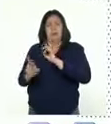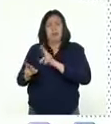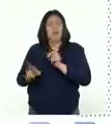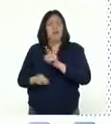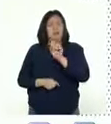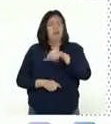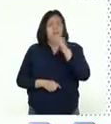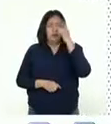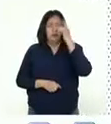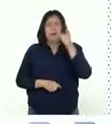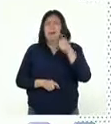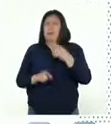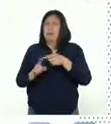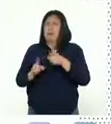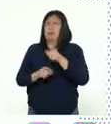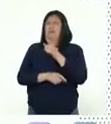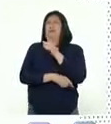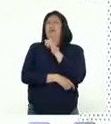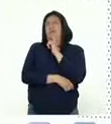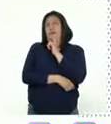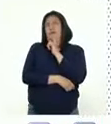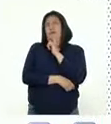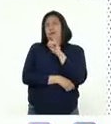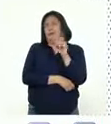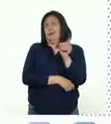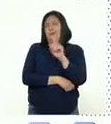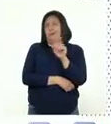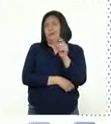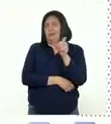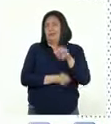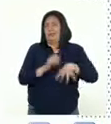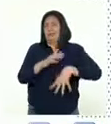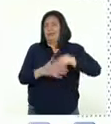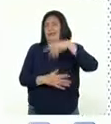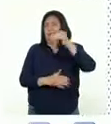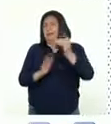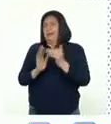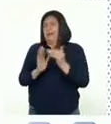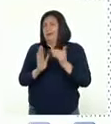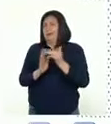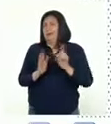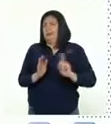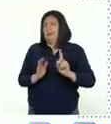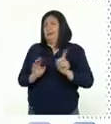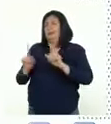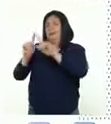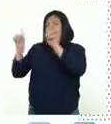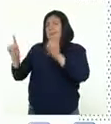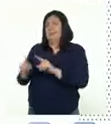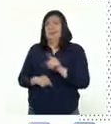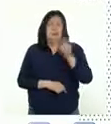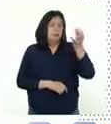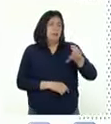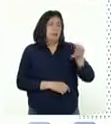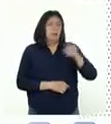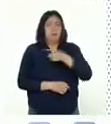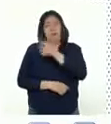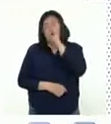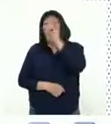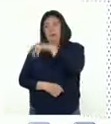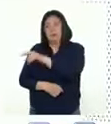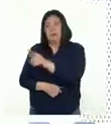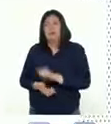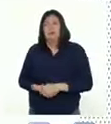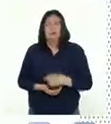río. Pero creo que no es bueno que salgan de casa a pegar carteles. ¿Es cierto? Tienes